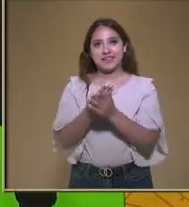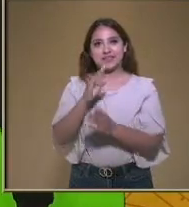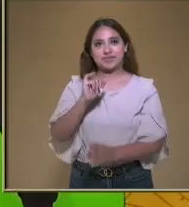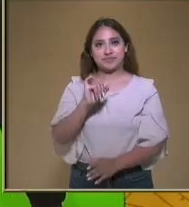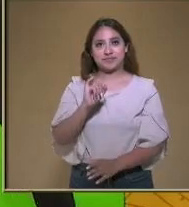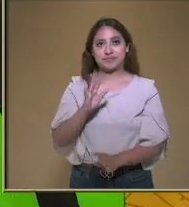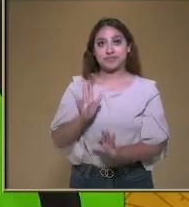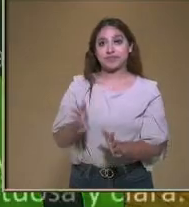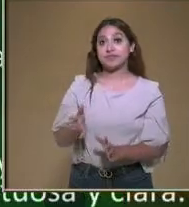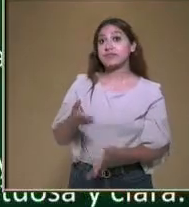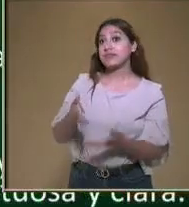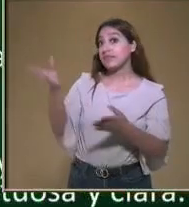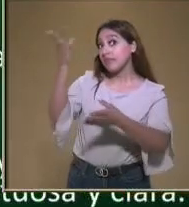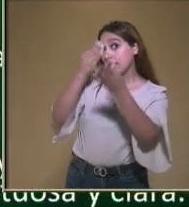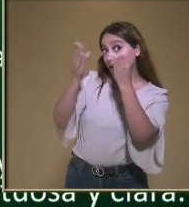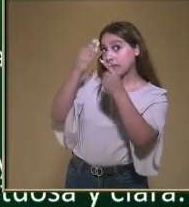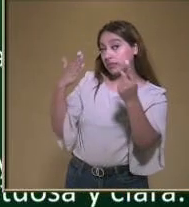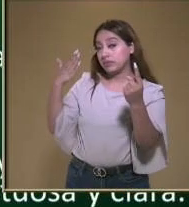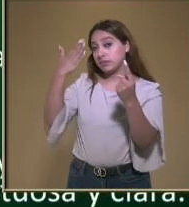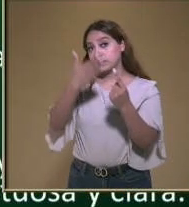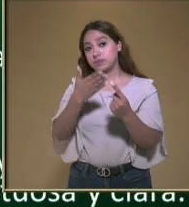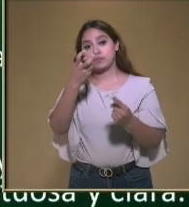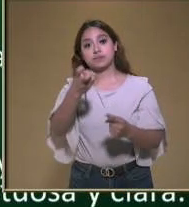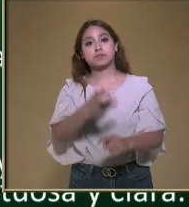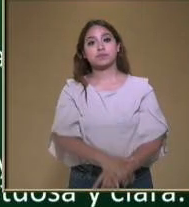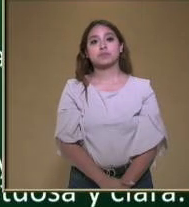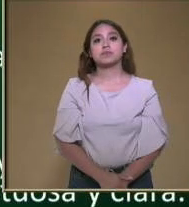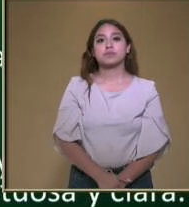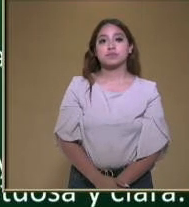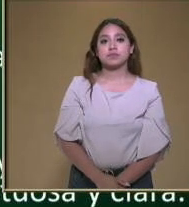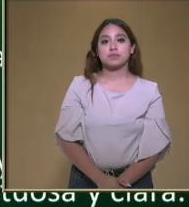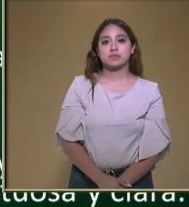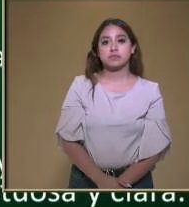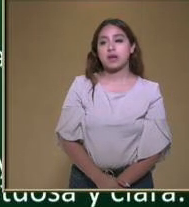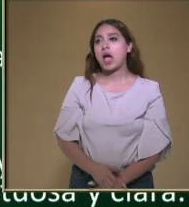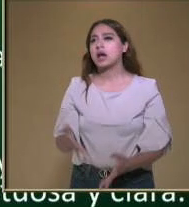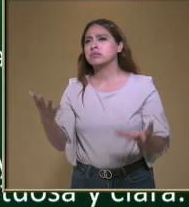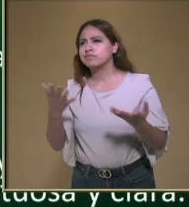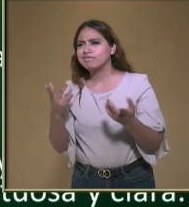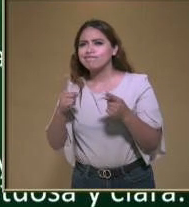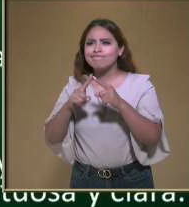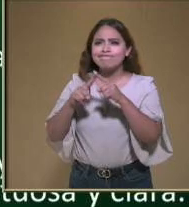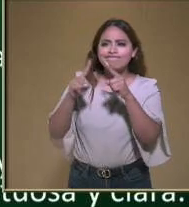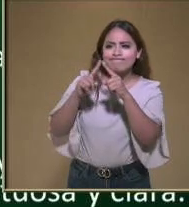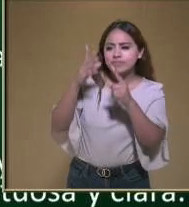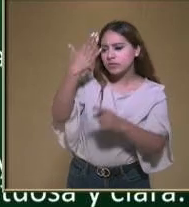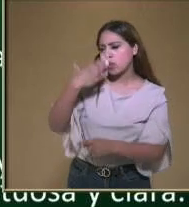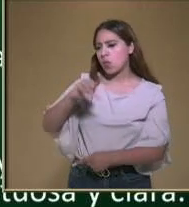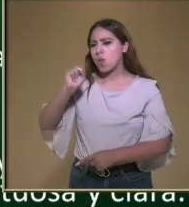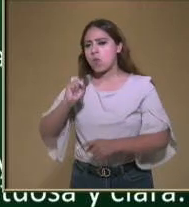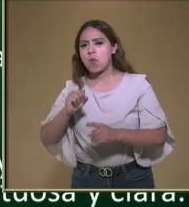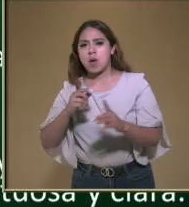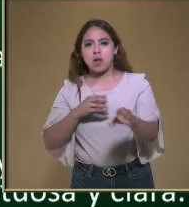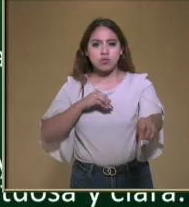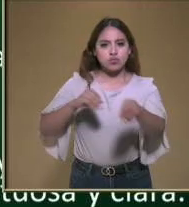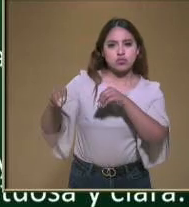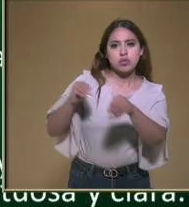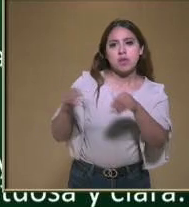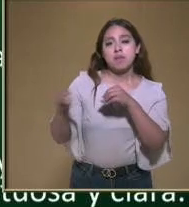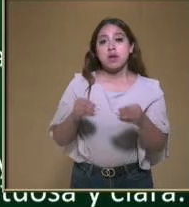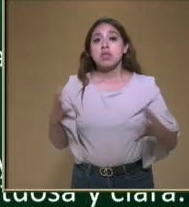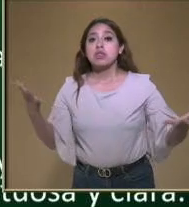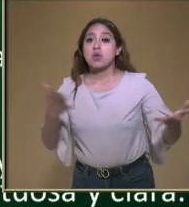destacar el aprendizaje esperado, que menciona el explorar sus habilidades motrices al participar en situaciones que